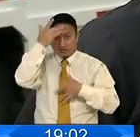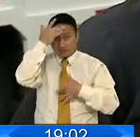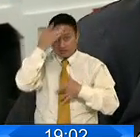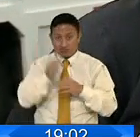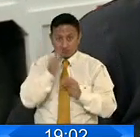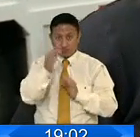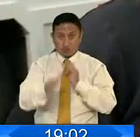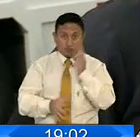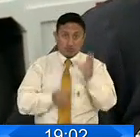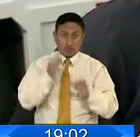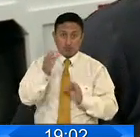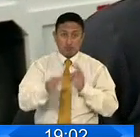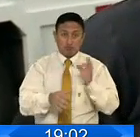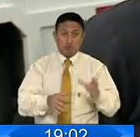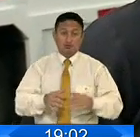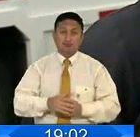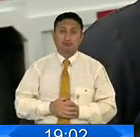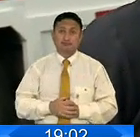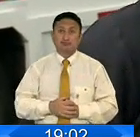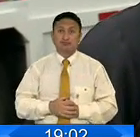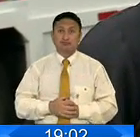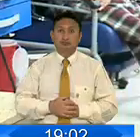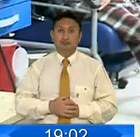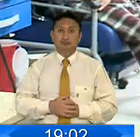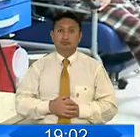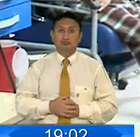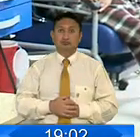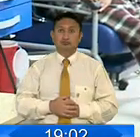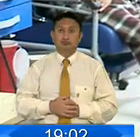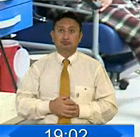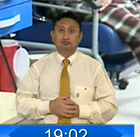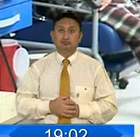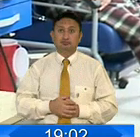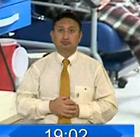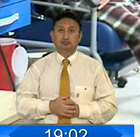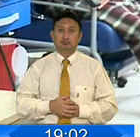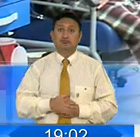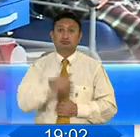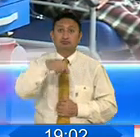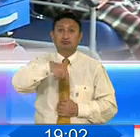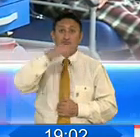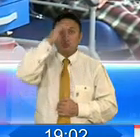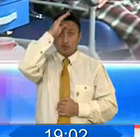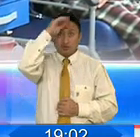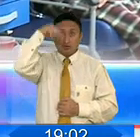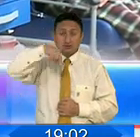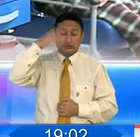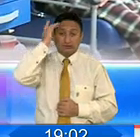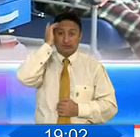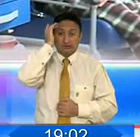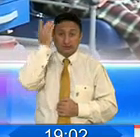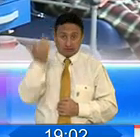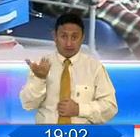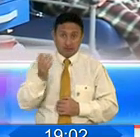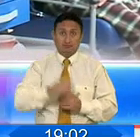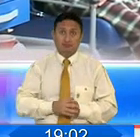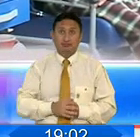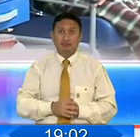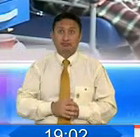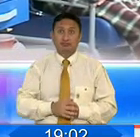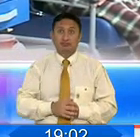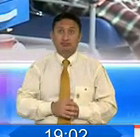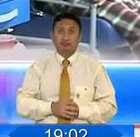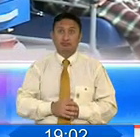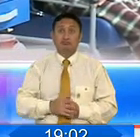hospitalarias han sido garantizadas en este punto para dar la atención a pacientes COVID. Y es que la situación en esta casa de salud es preocupante, porque hasta diciembre registraban